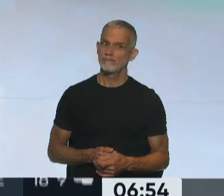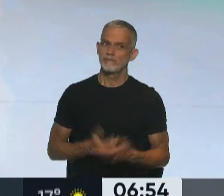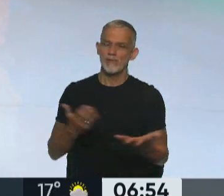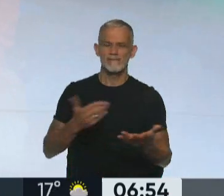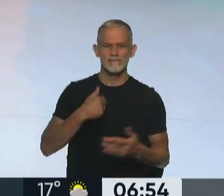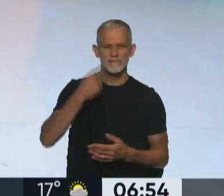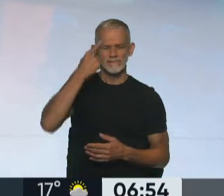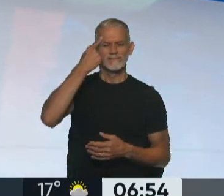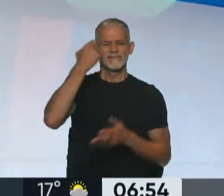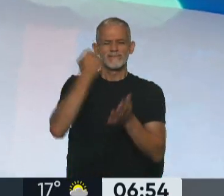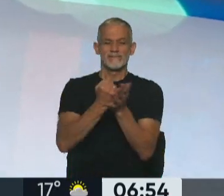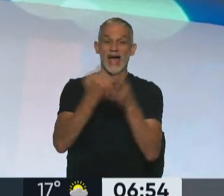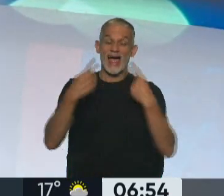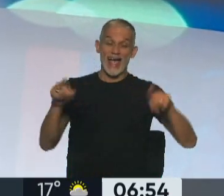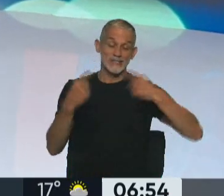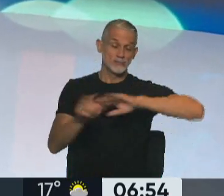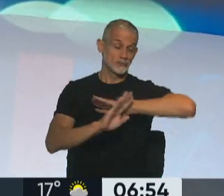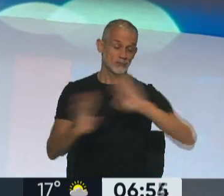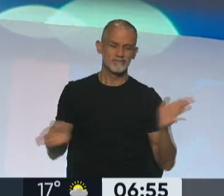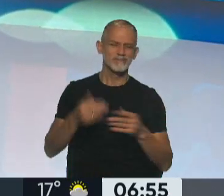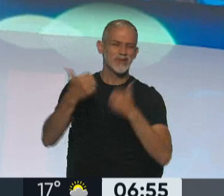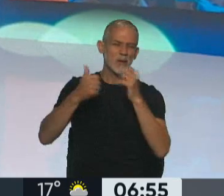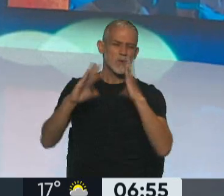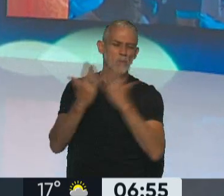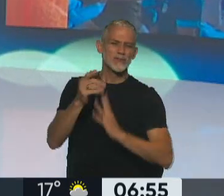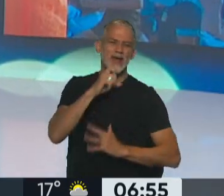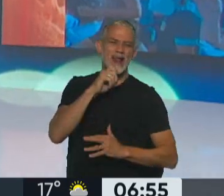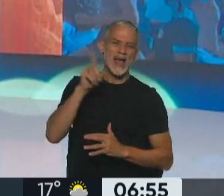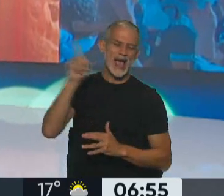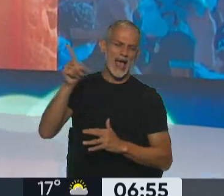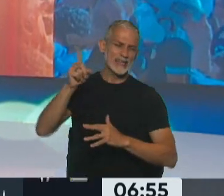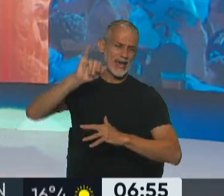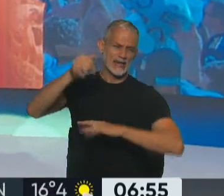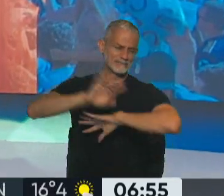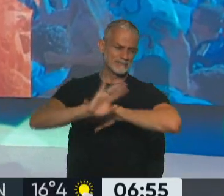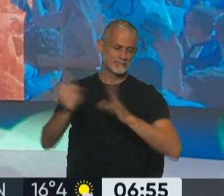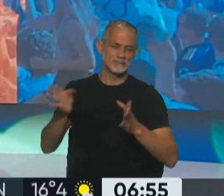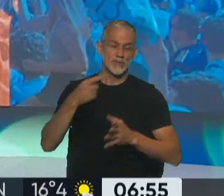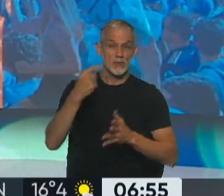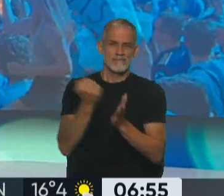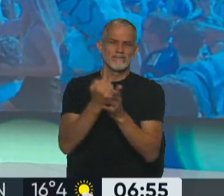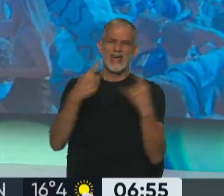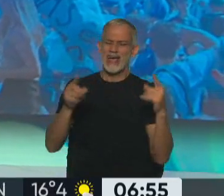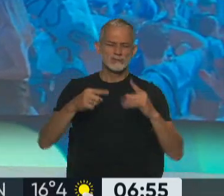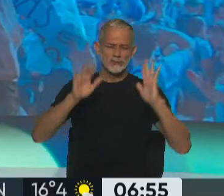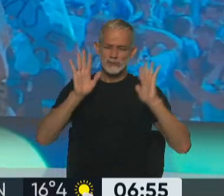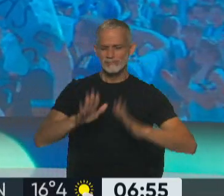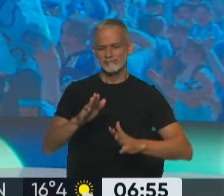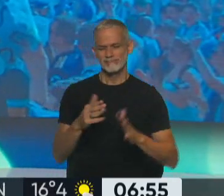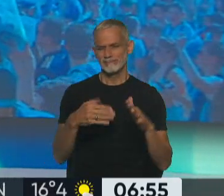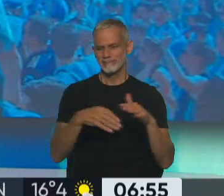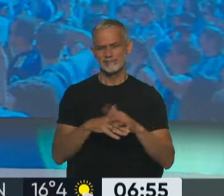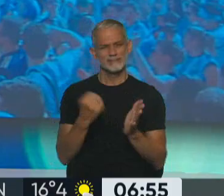quedó grabada a fuego esta canción después de lo que fue esa gesta deportiva futbolística del Mundial de Qatar 2022. Y este